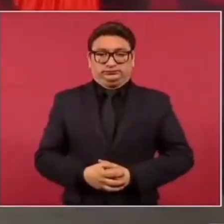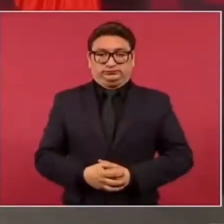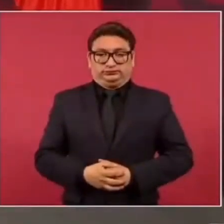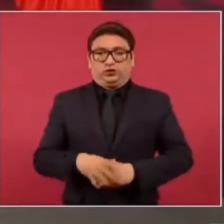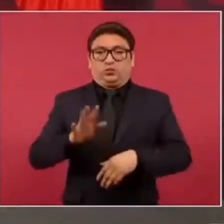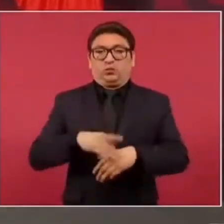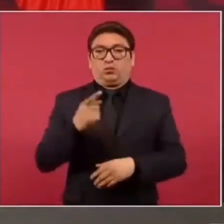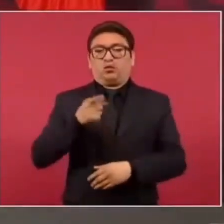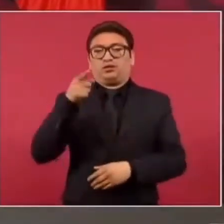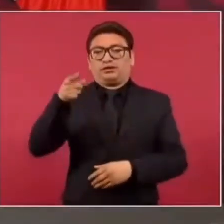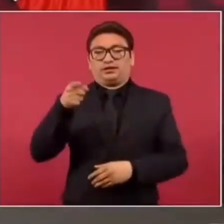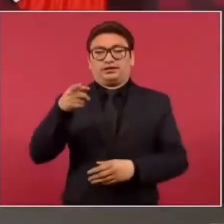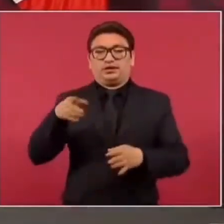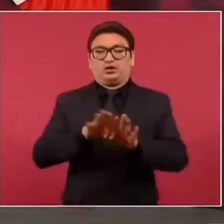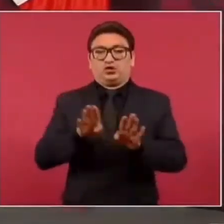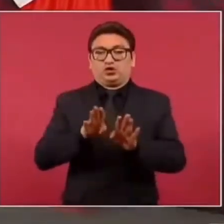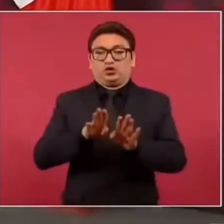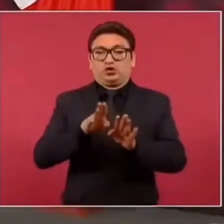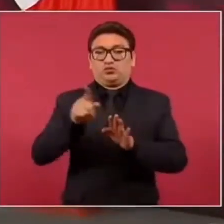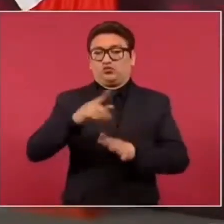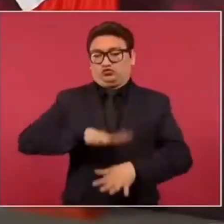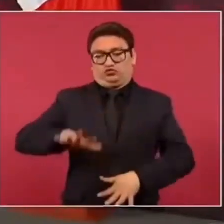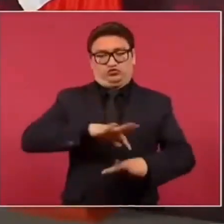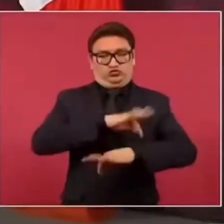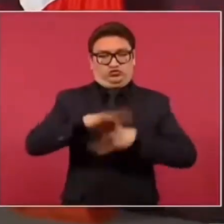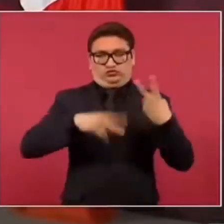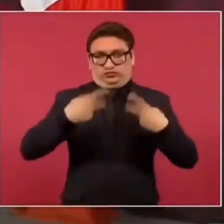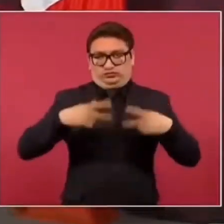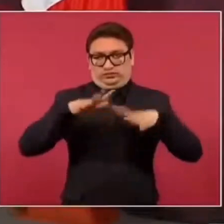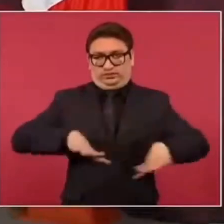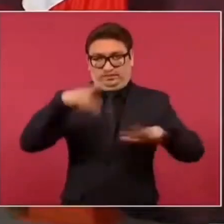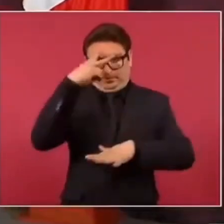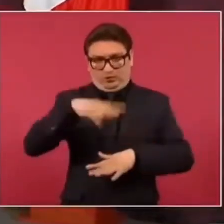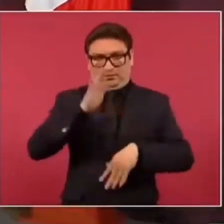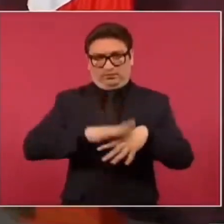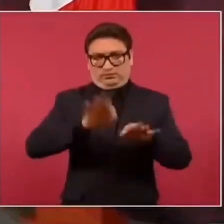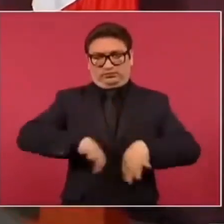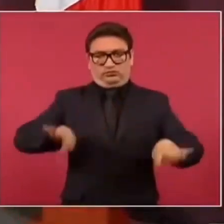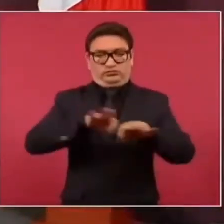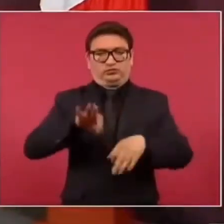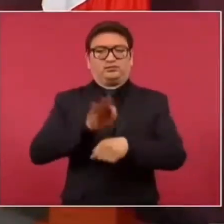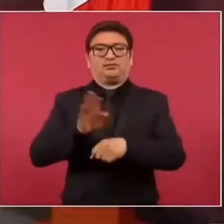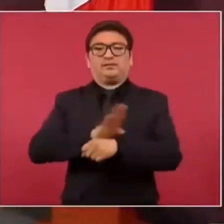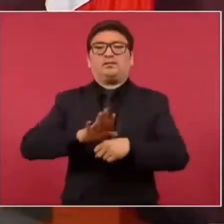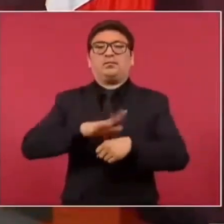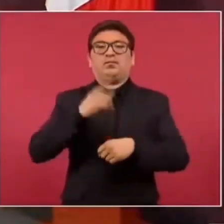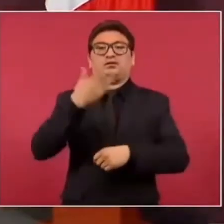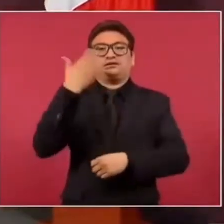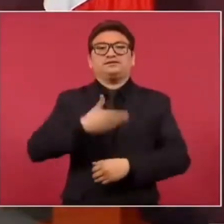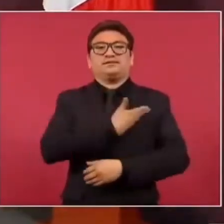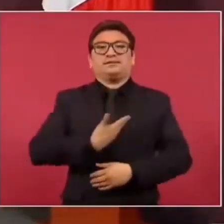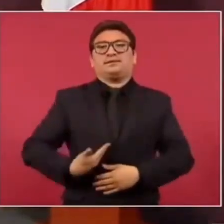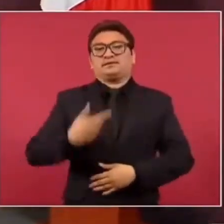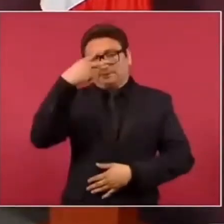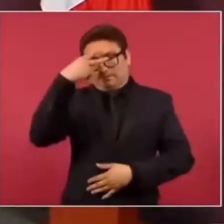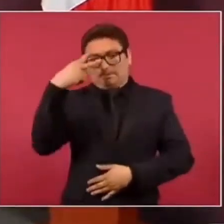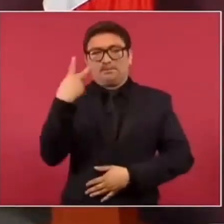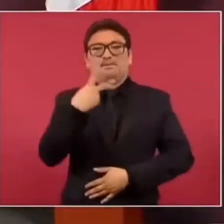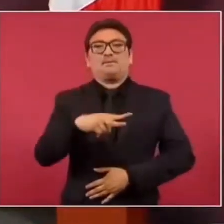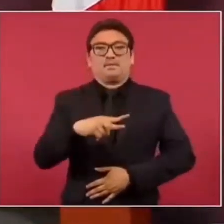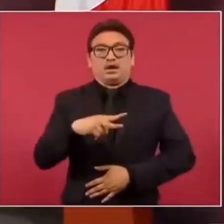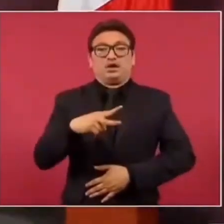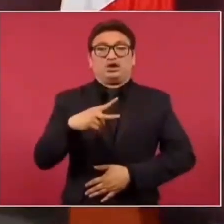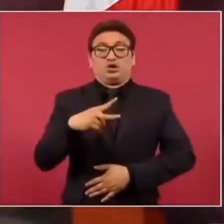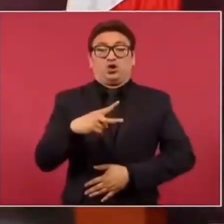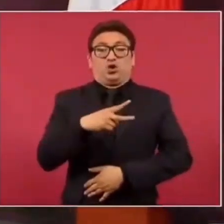se ponga por delante el interés general. O sea, el presidente de México no es un